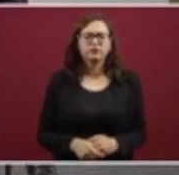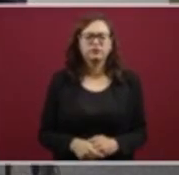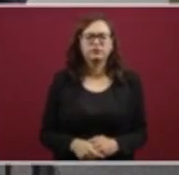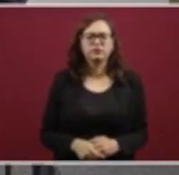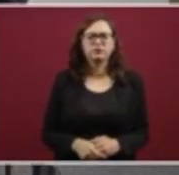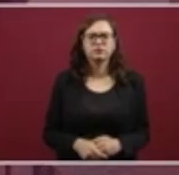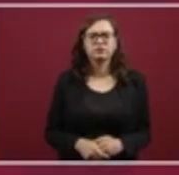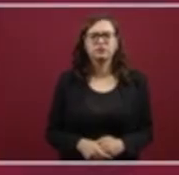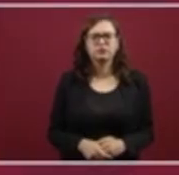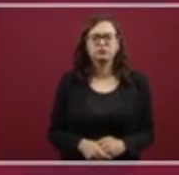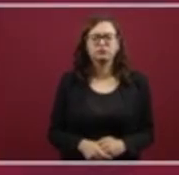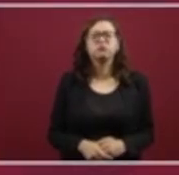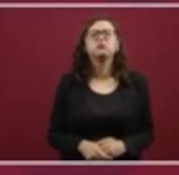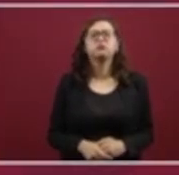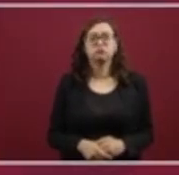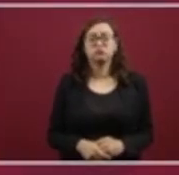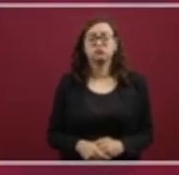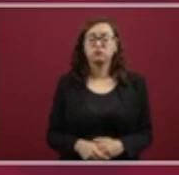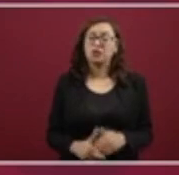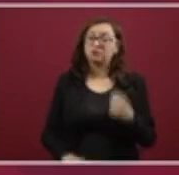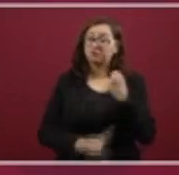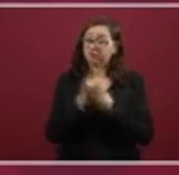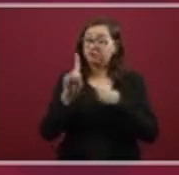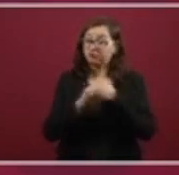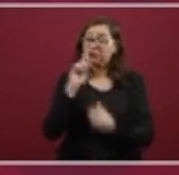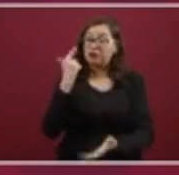a resolver el problema de fondo,